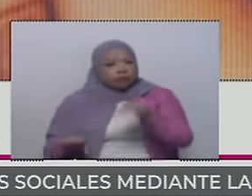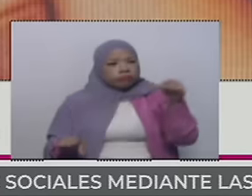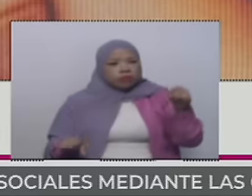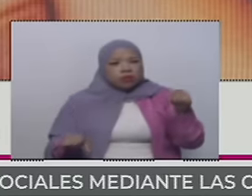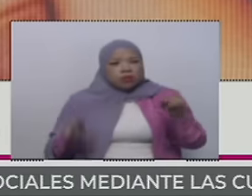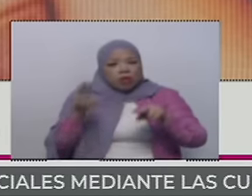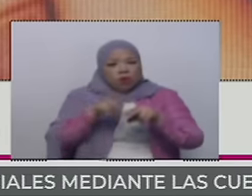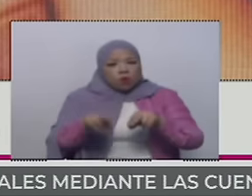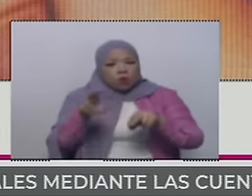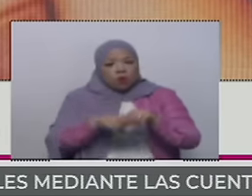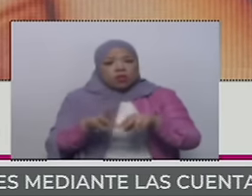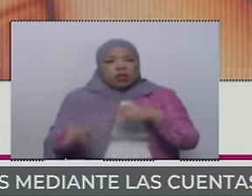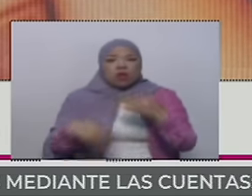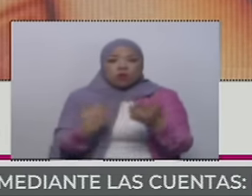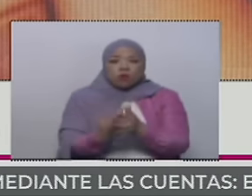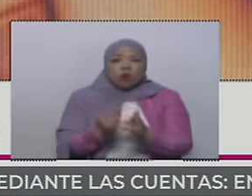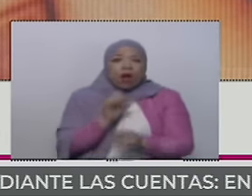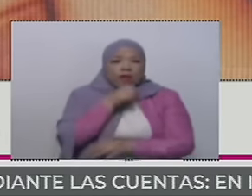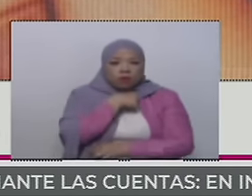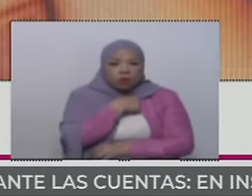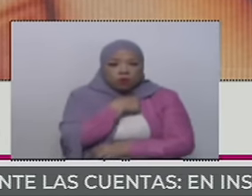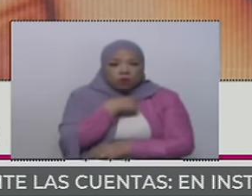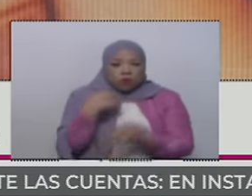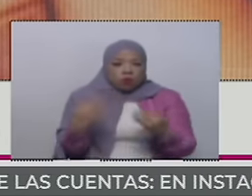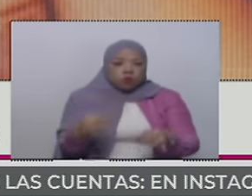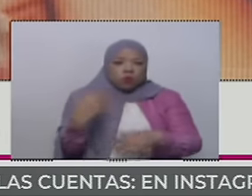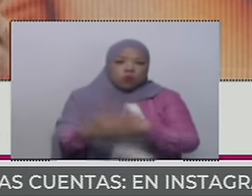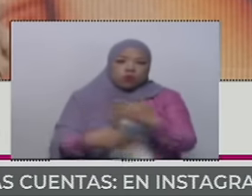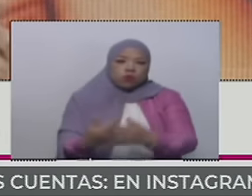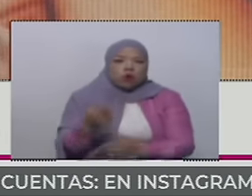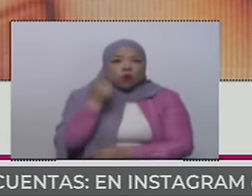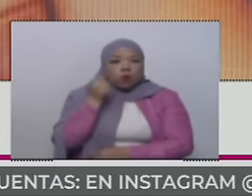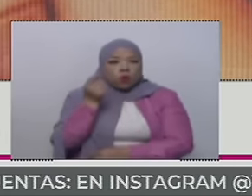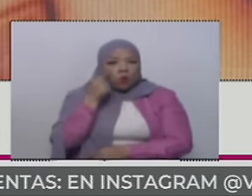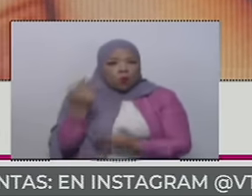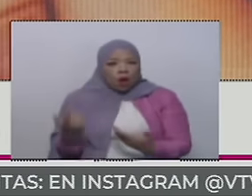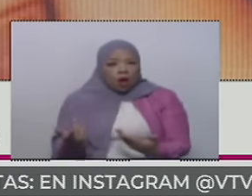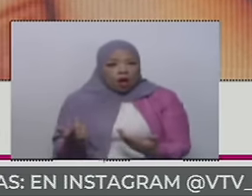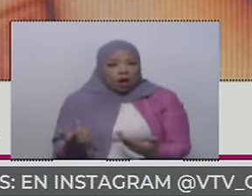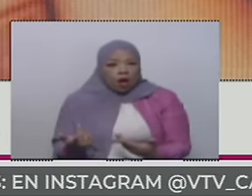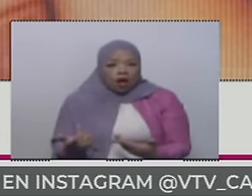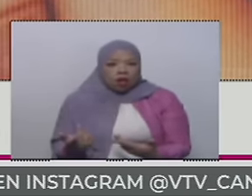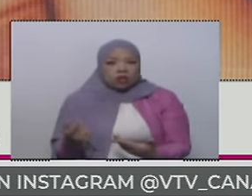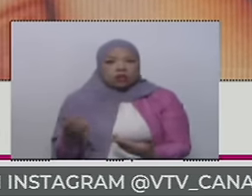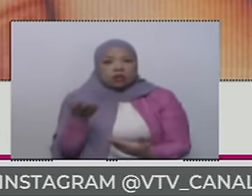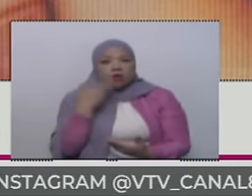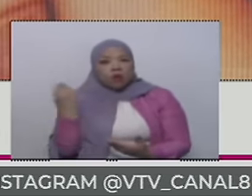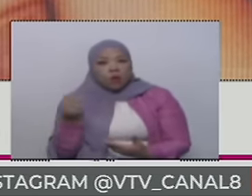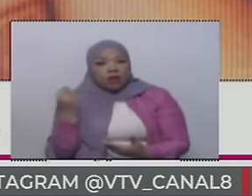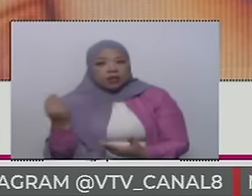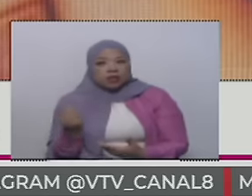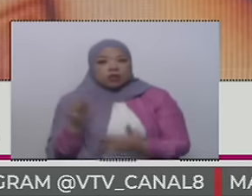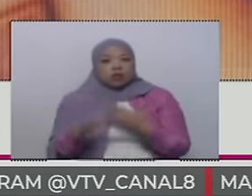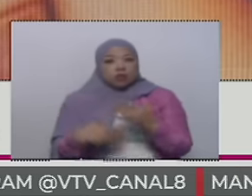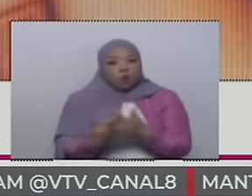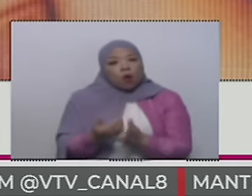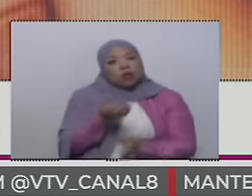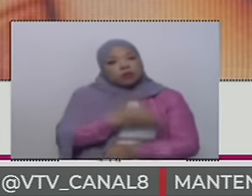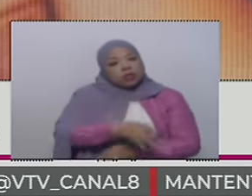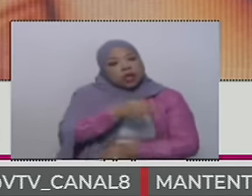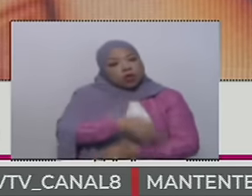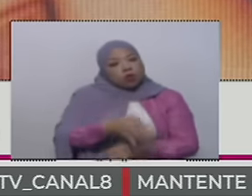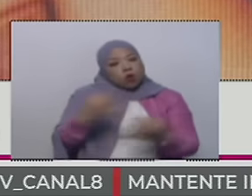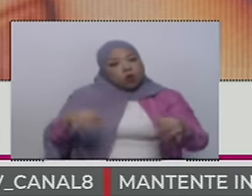un niño pasando, será transición de niño, niña a joven. No